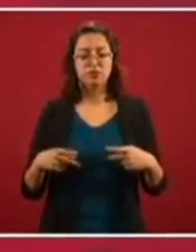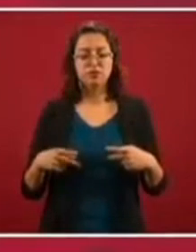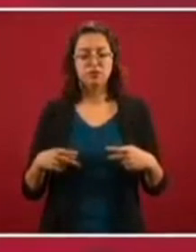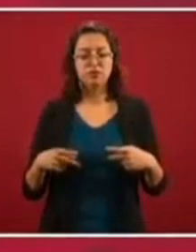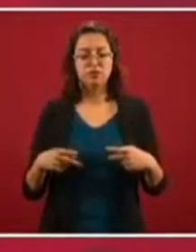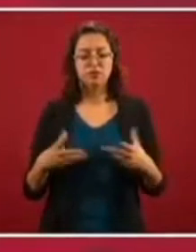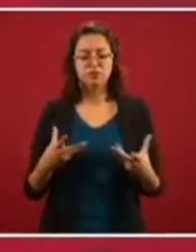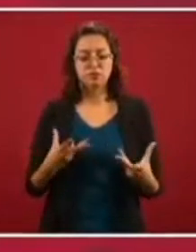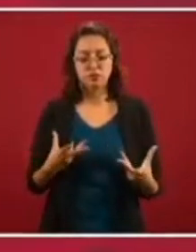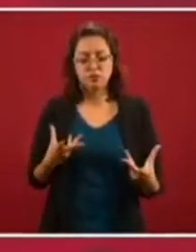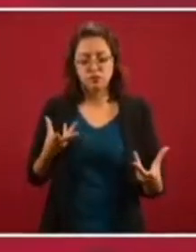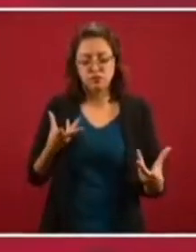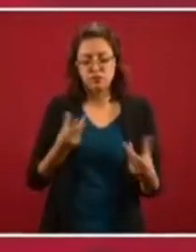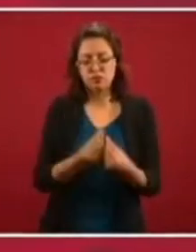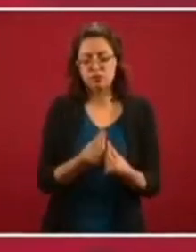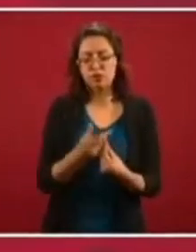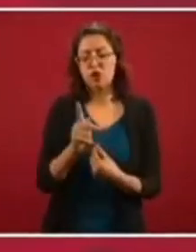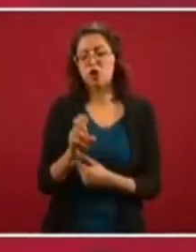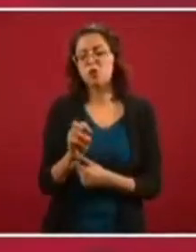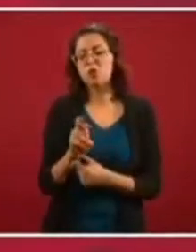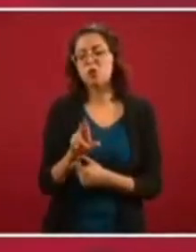a Porfirio Muñoz Ledo,